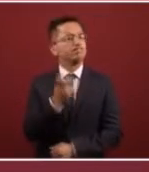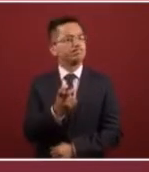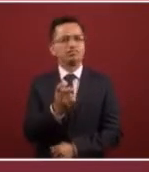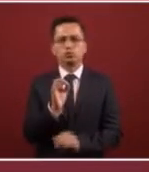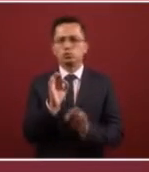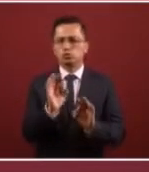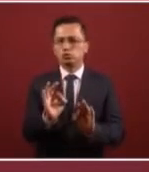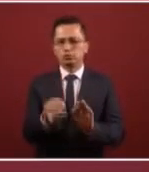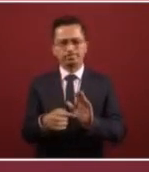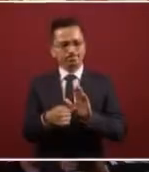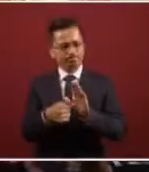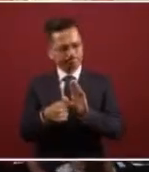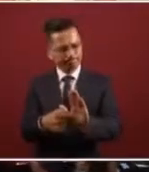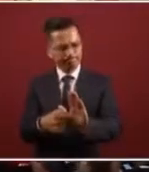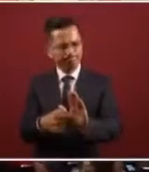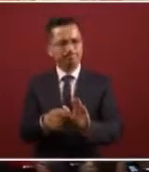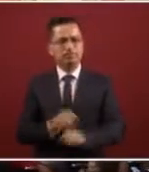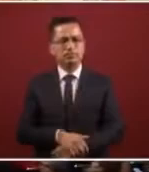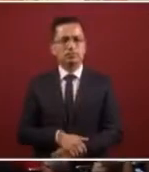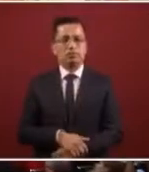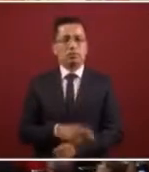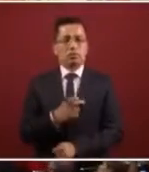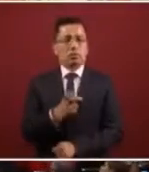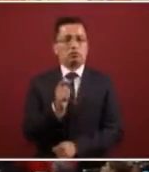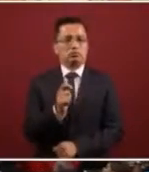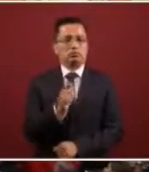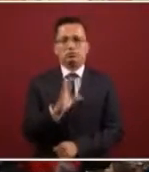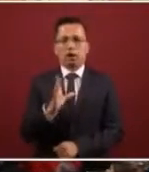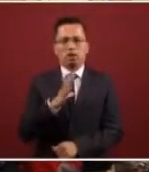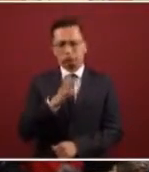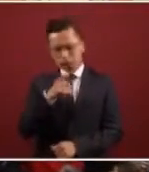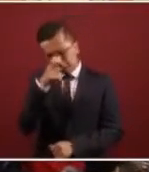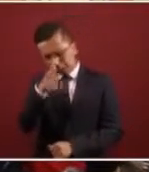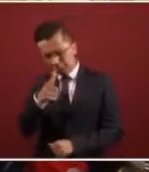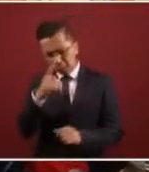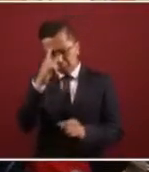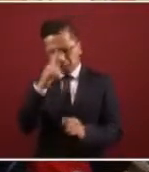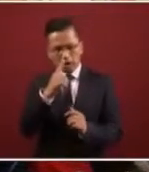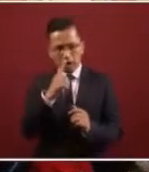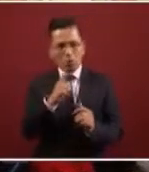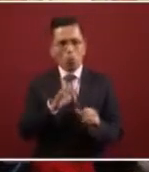así lo indican los resultados.